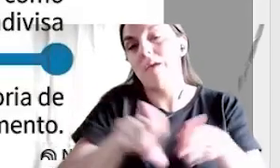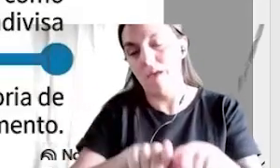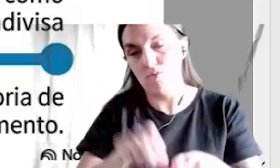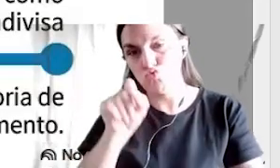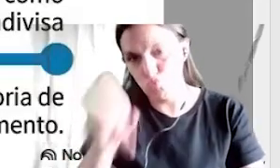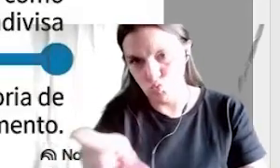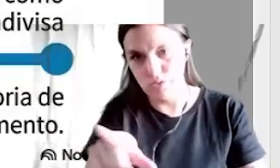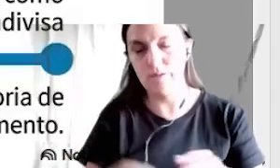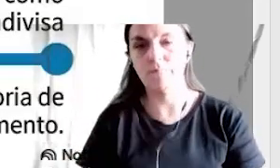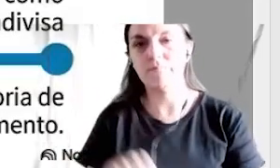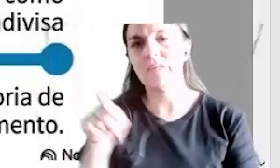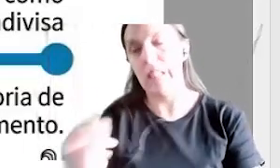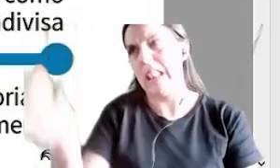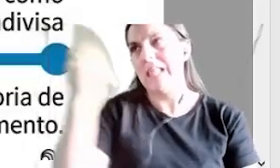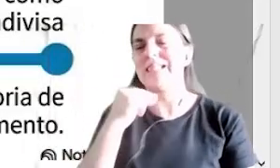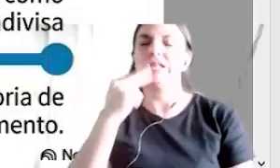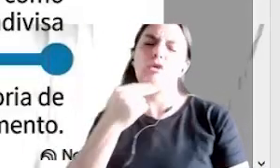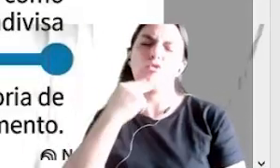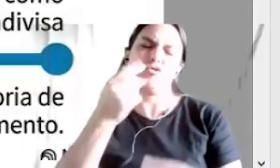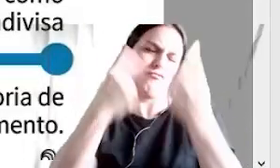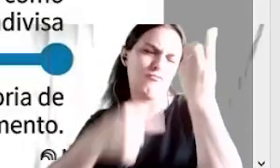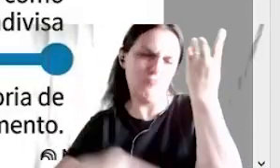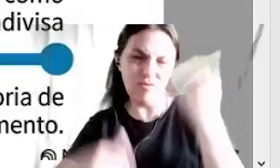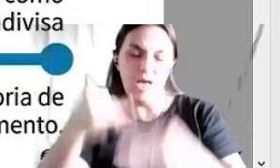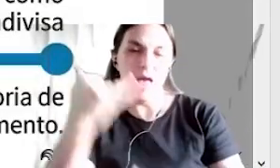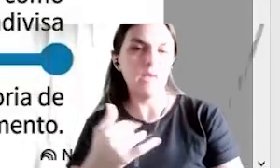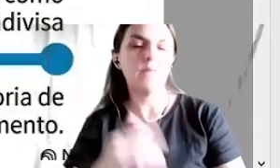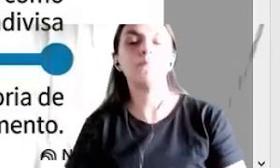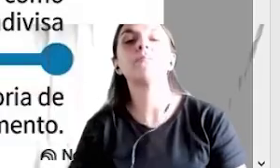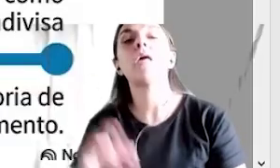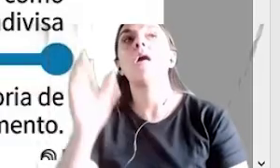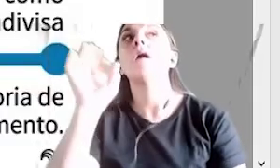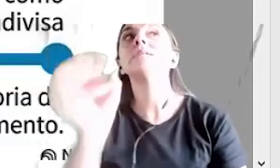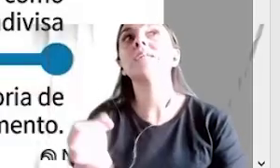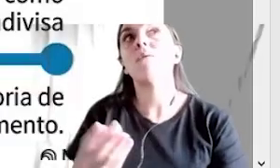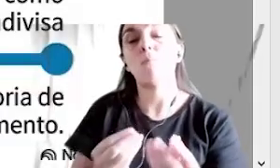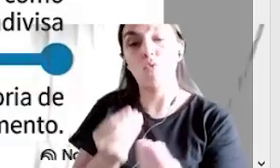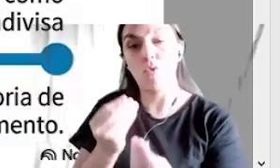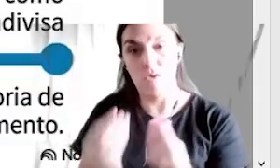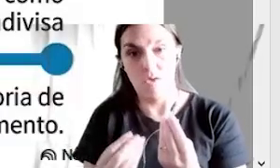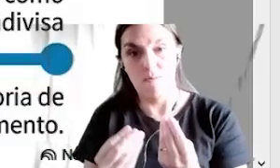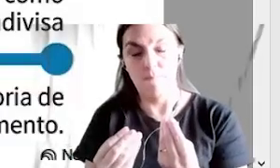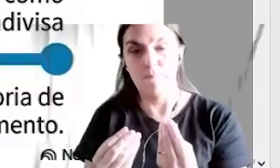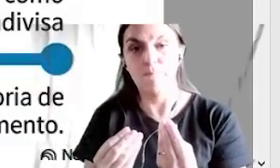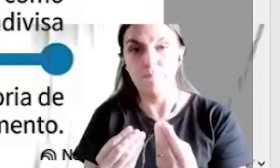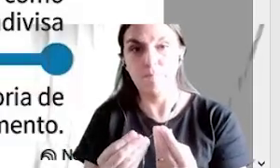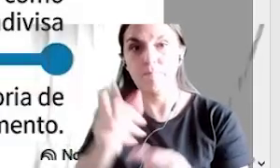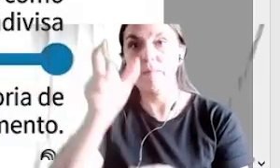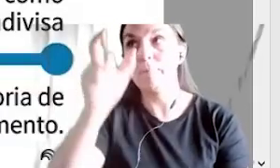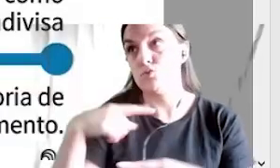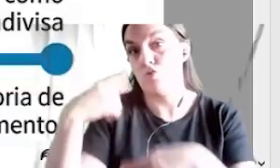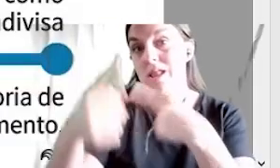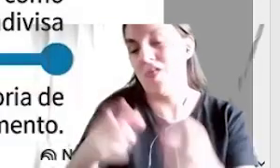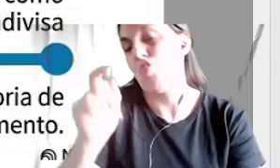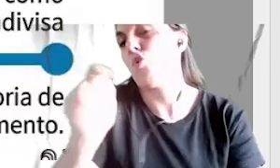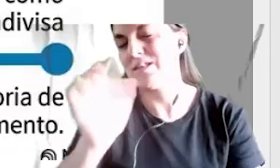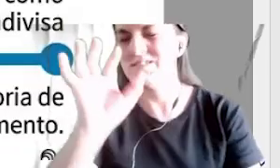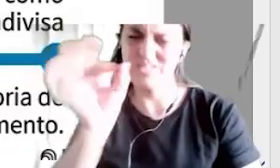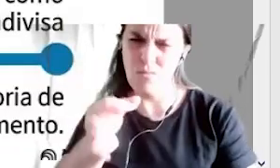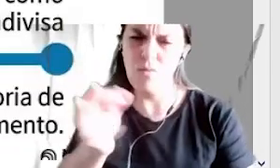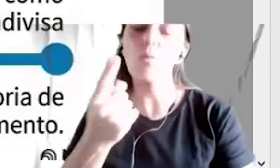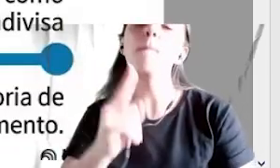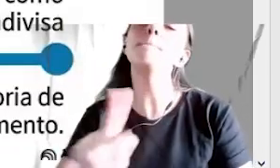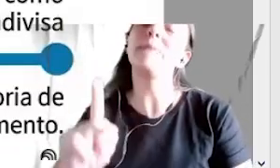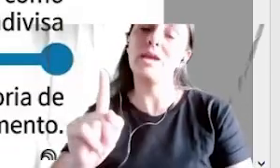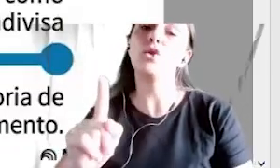tiene varios hijos. Si bien se saben que quiénes son los herederos, el problema es que él en